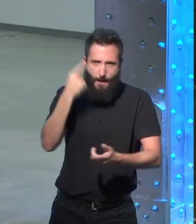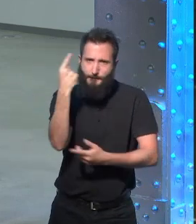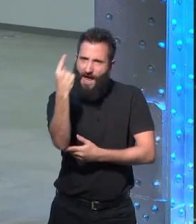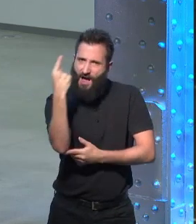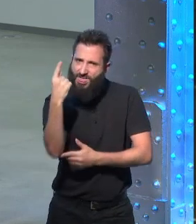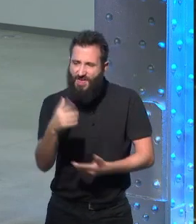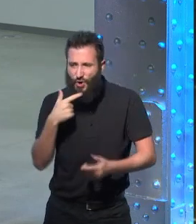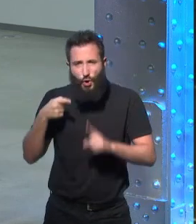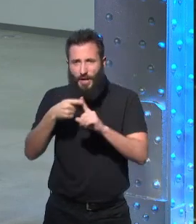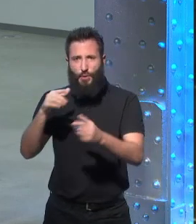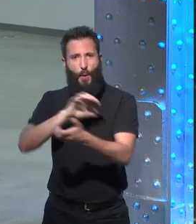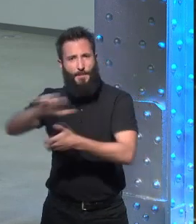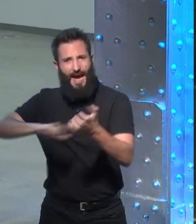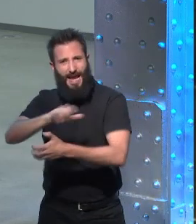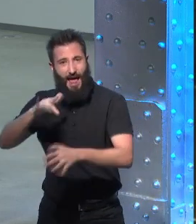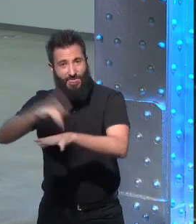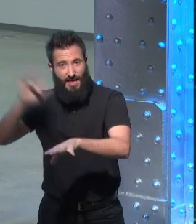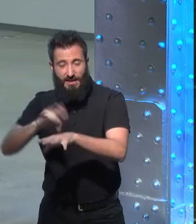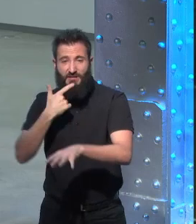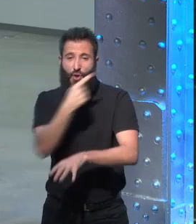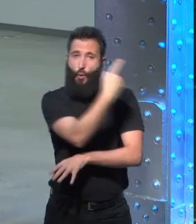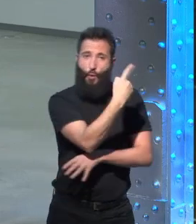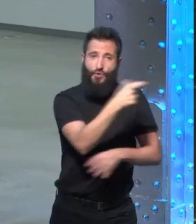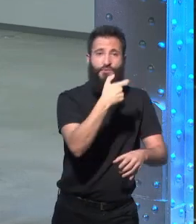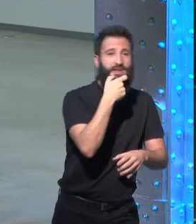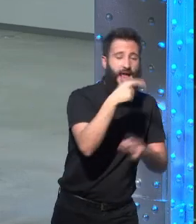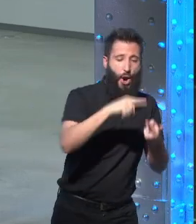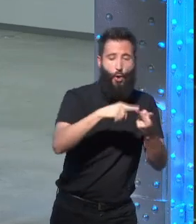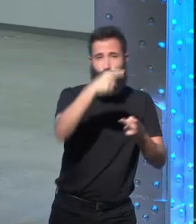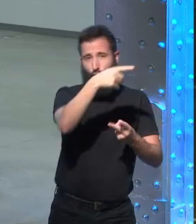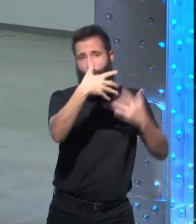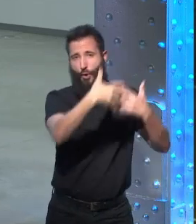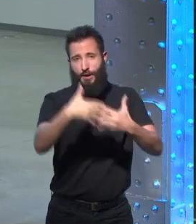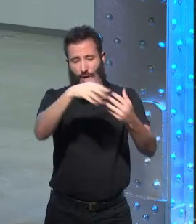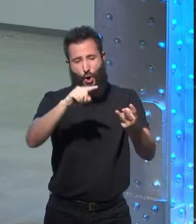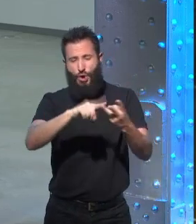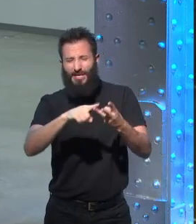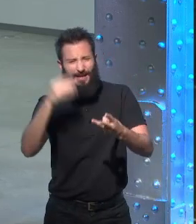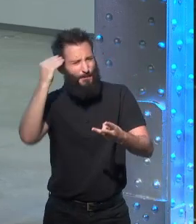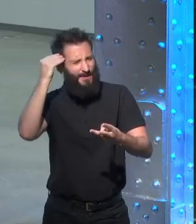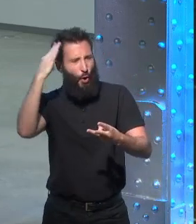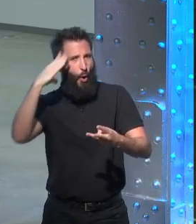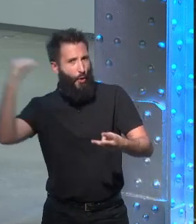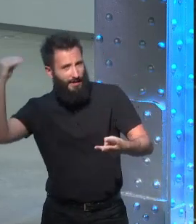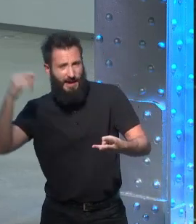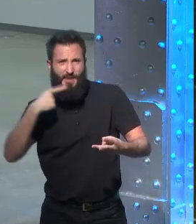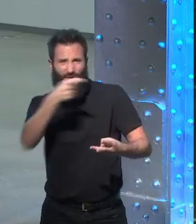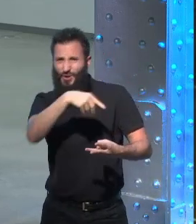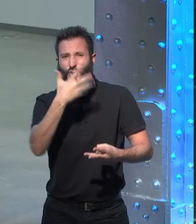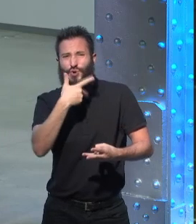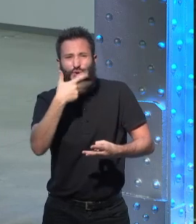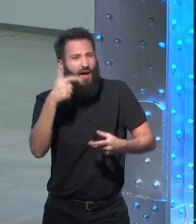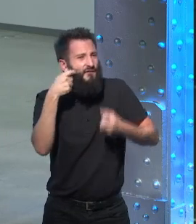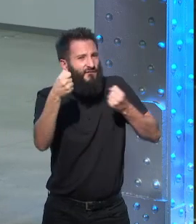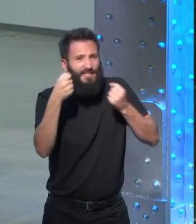peleas digitales. Y uno era británico, otro era norteamericano y el otro me parece que era holandés, pero físicamente no se conocían y eran